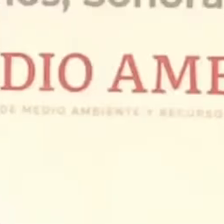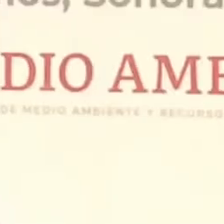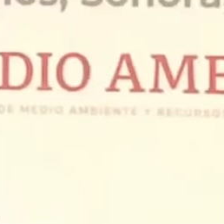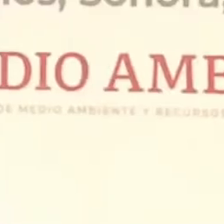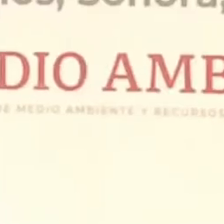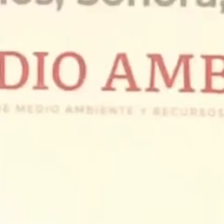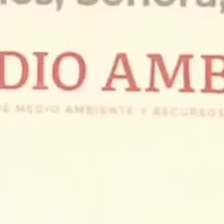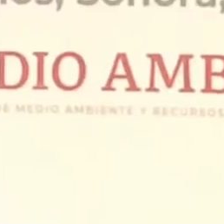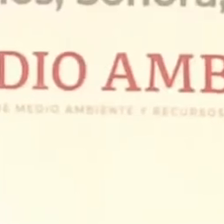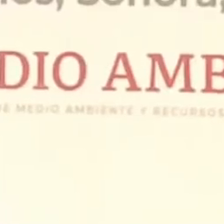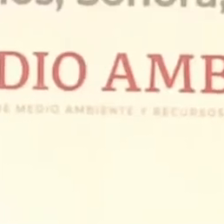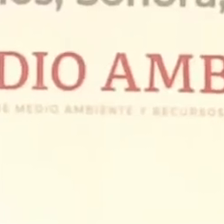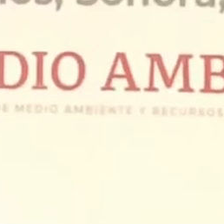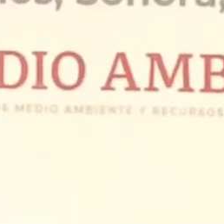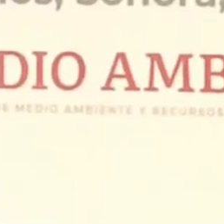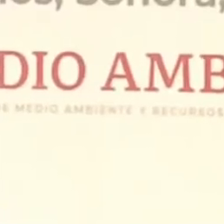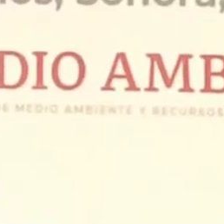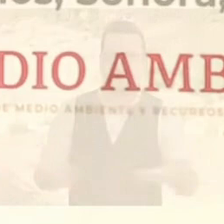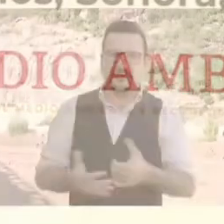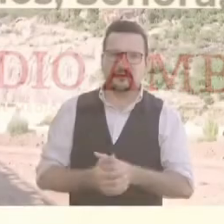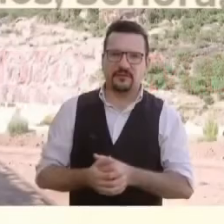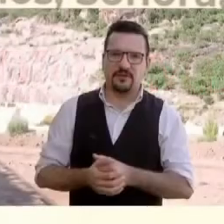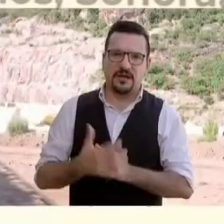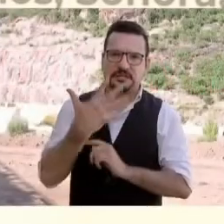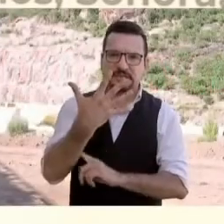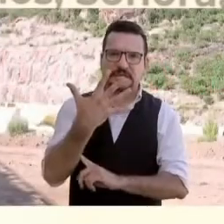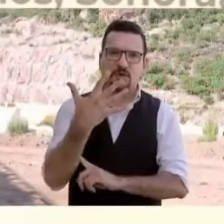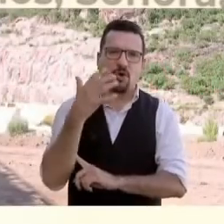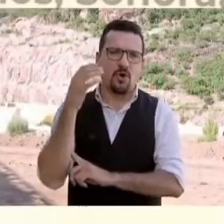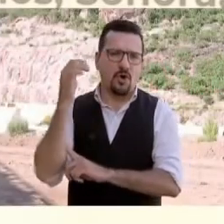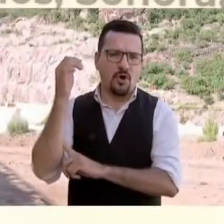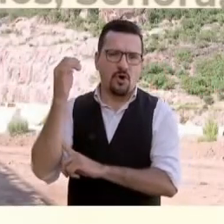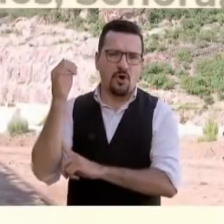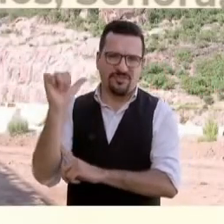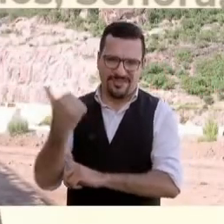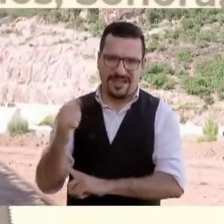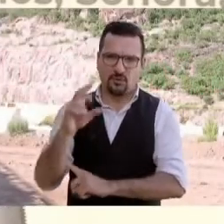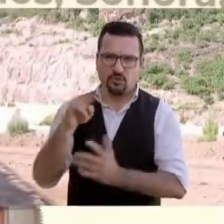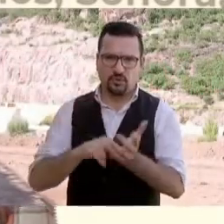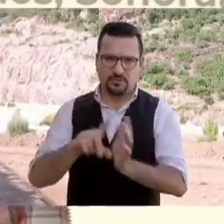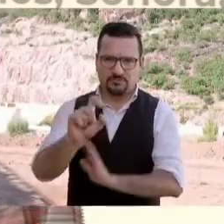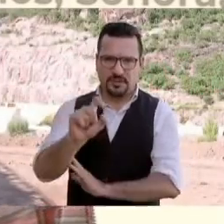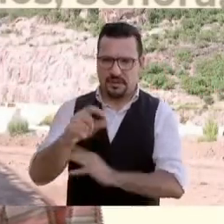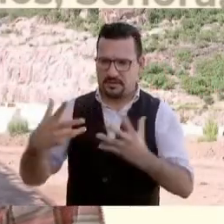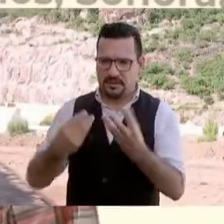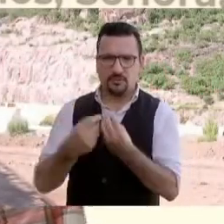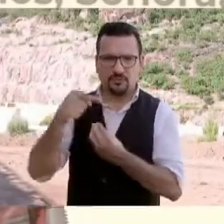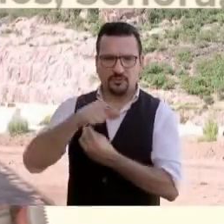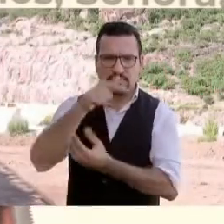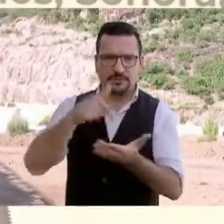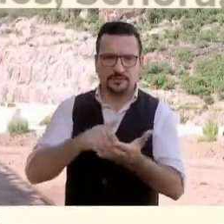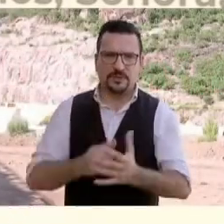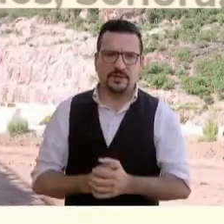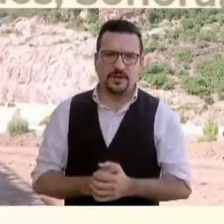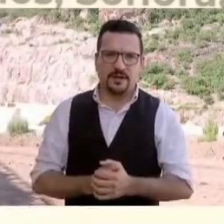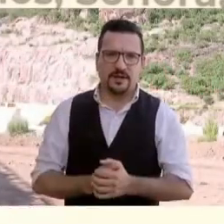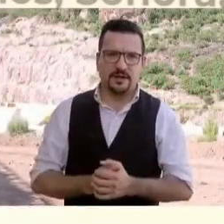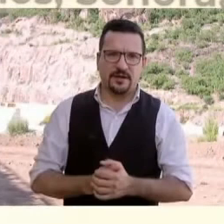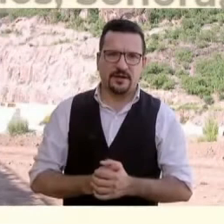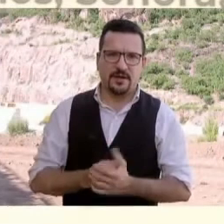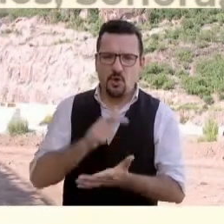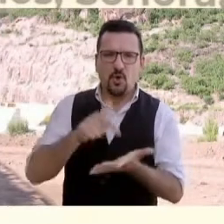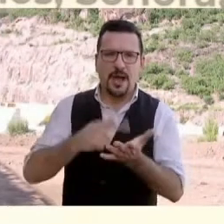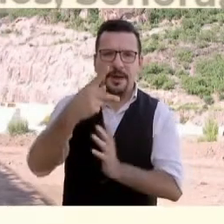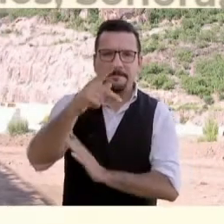estamos el día de hoy x el 5 de agosto de 2020 nos encontramos reunidos aquí en los pilares